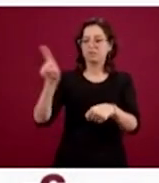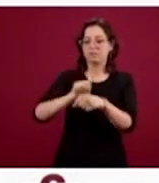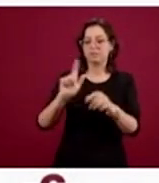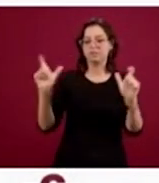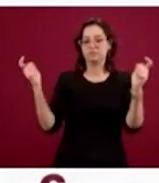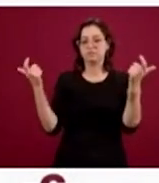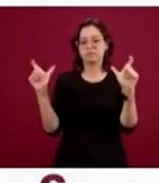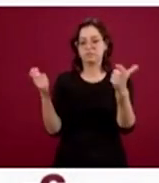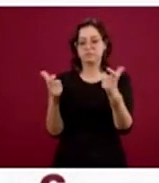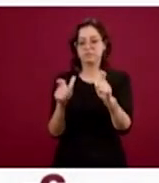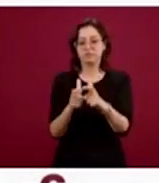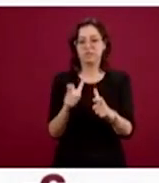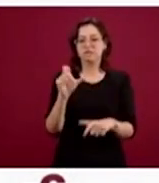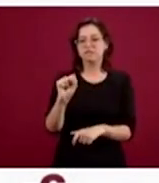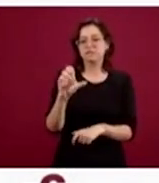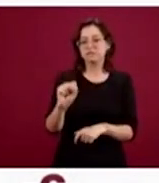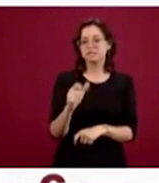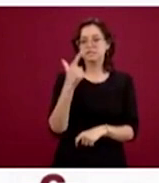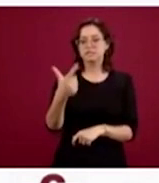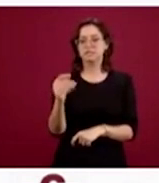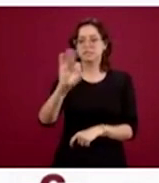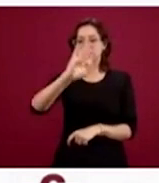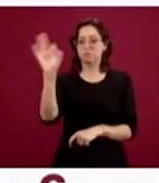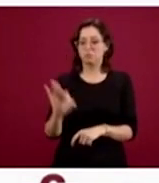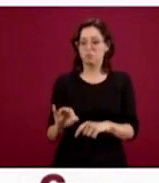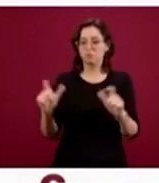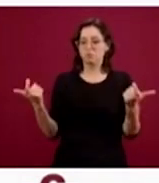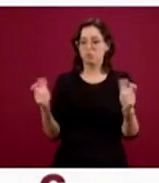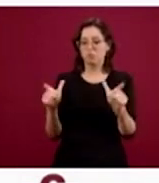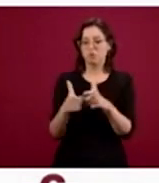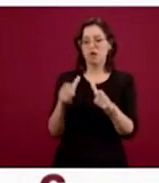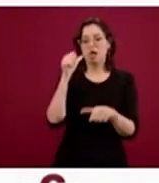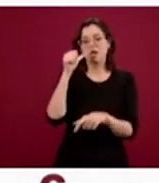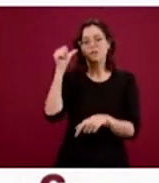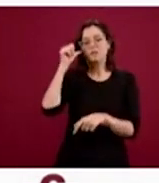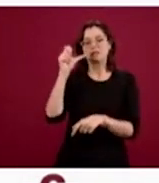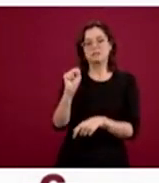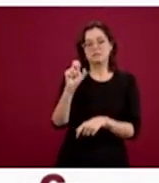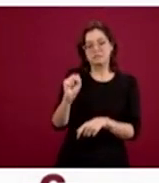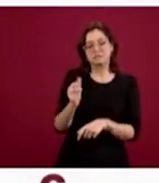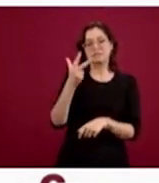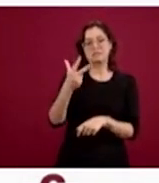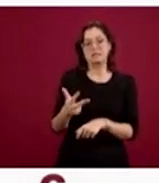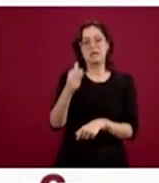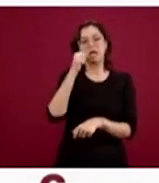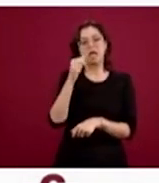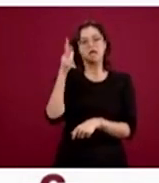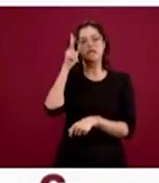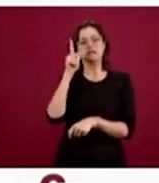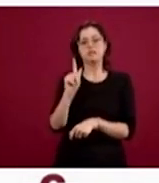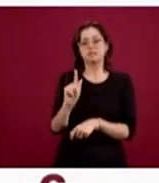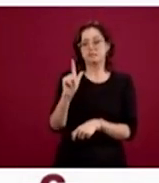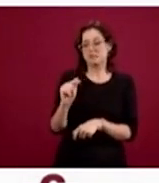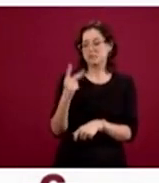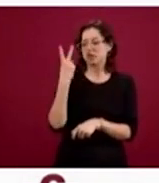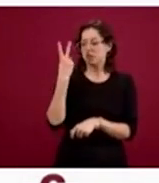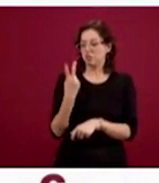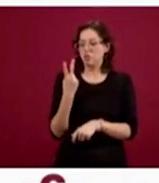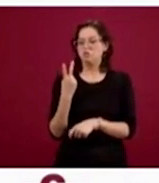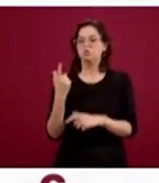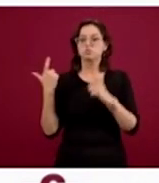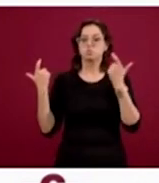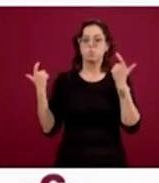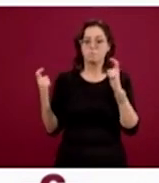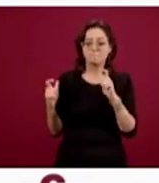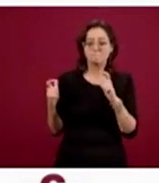día de hoy representan el 67 por ciento ayer eran el 68 antes de ayer eran el 72 y habíamos estado